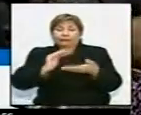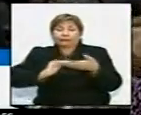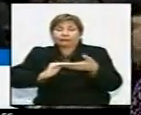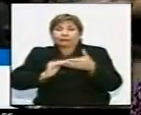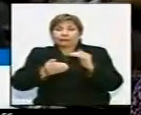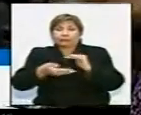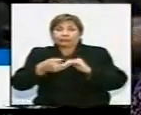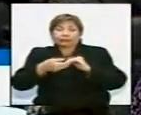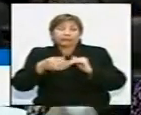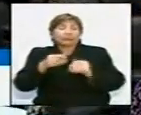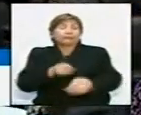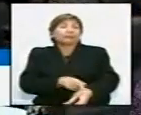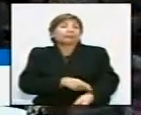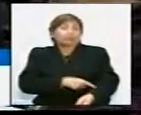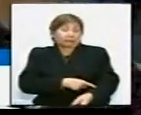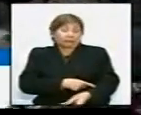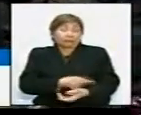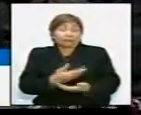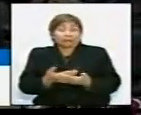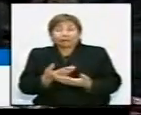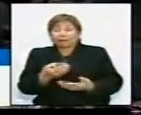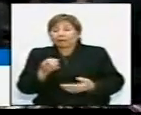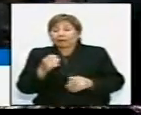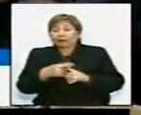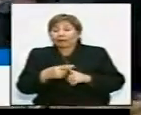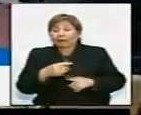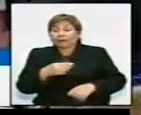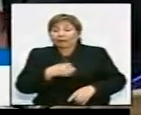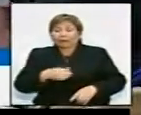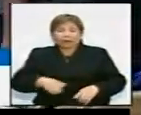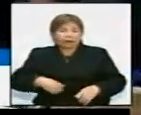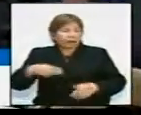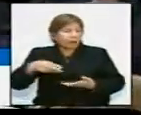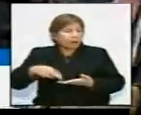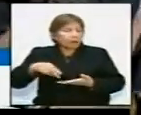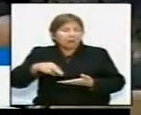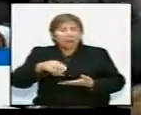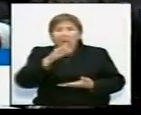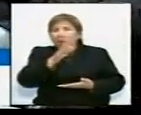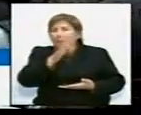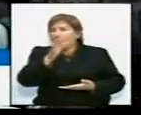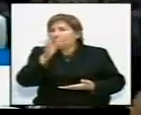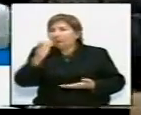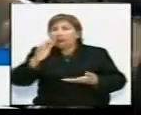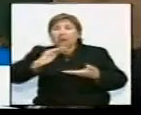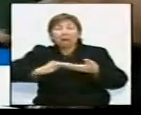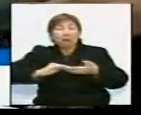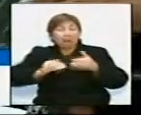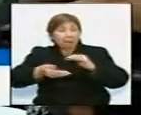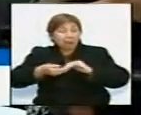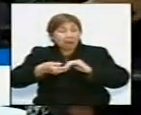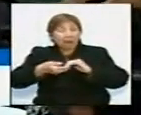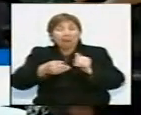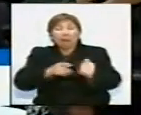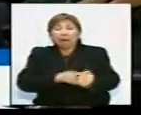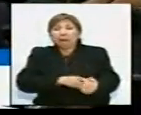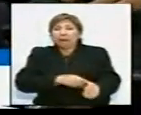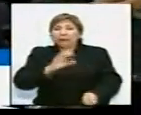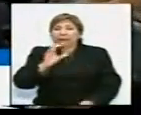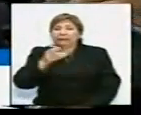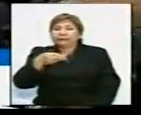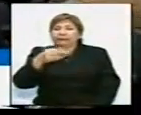indígenas. Y también la ex ministra Silvia Pesá ha caminado mucho en las comunidades indígenas. Hoy día, por ejemplo, en